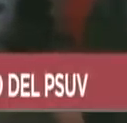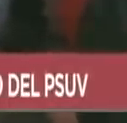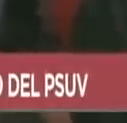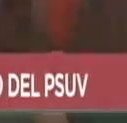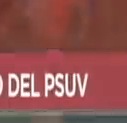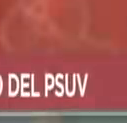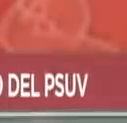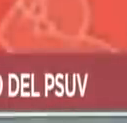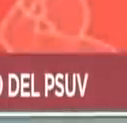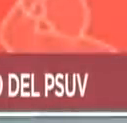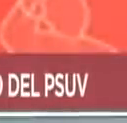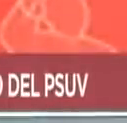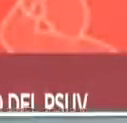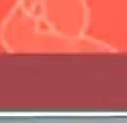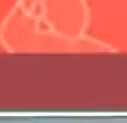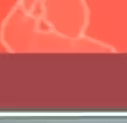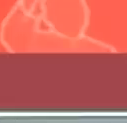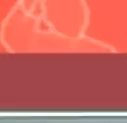Bien, bien.